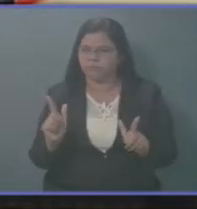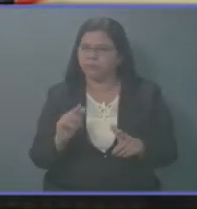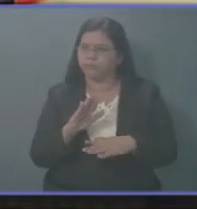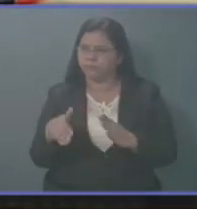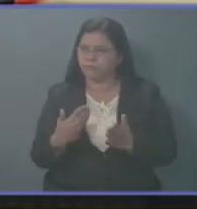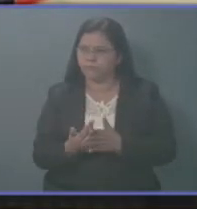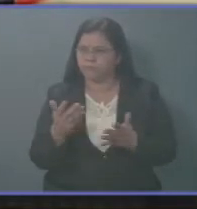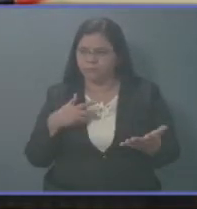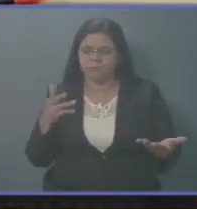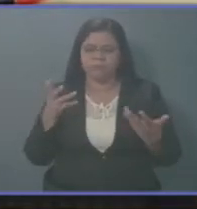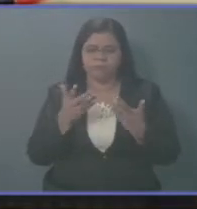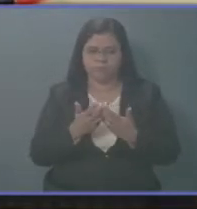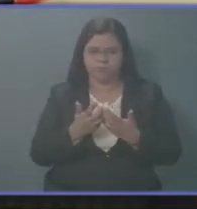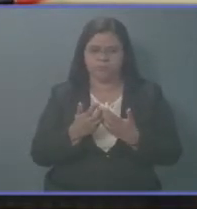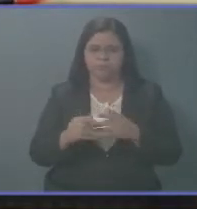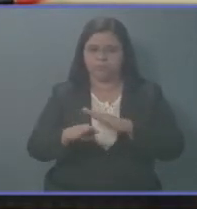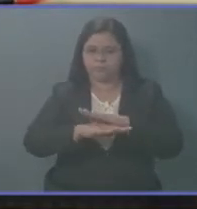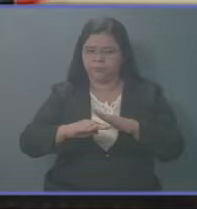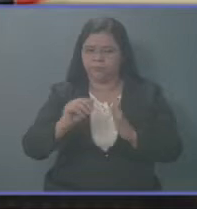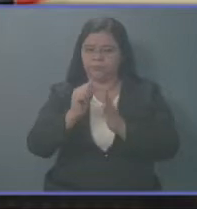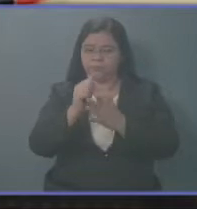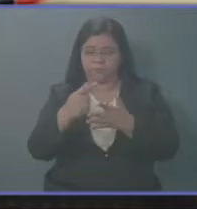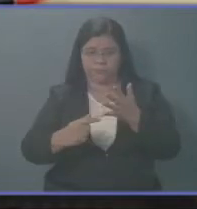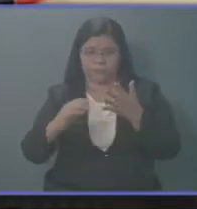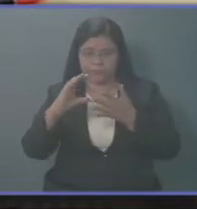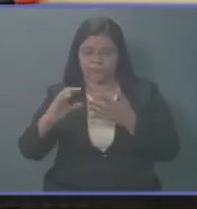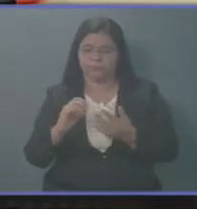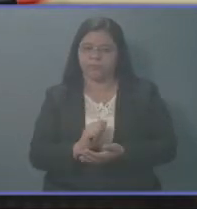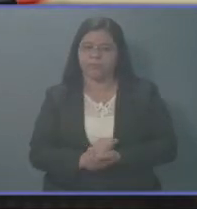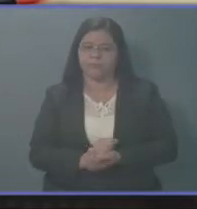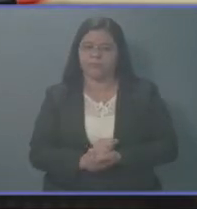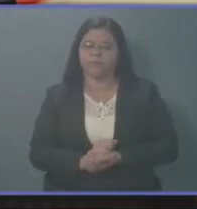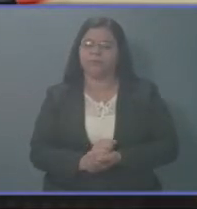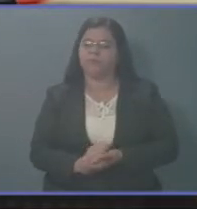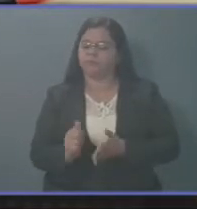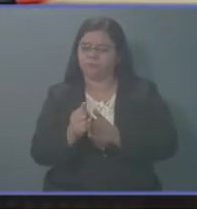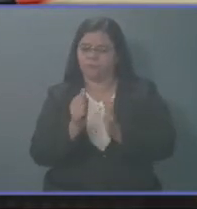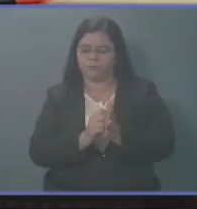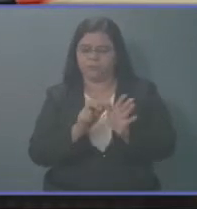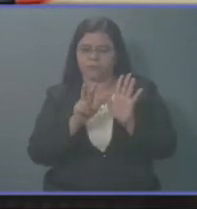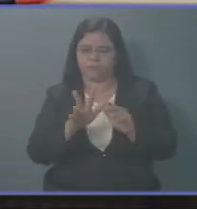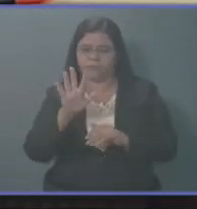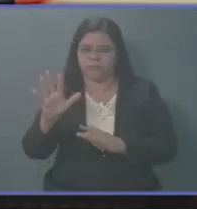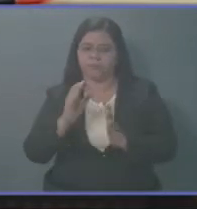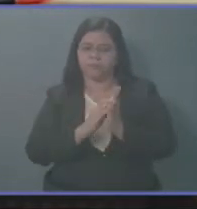los artículos 85 y 135 de la Constitución de la República. Los artículos 85 y